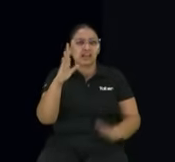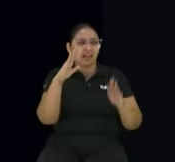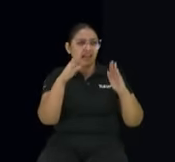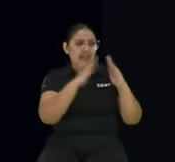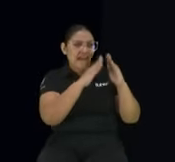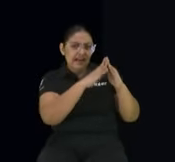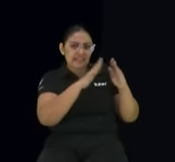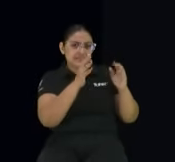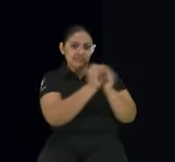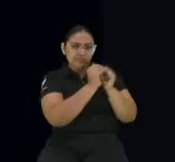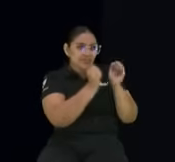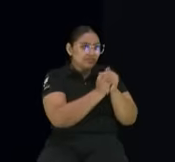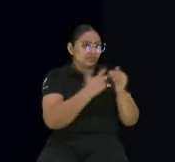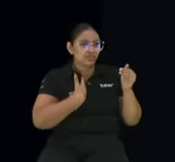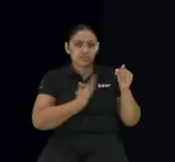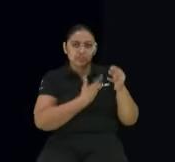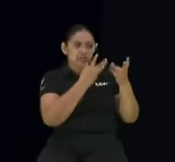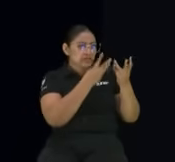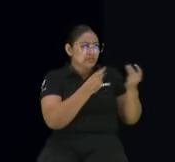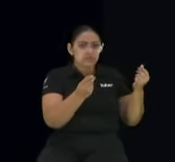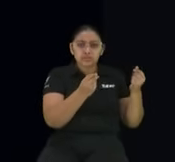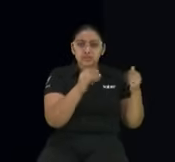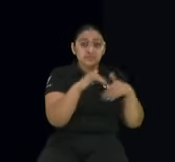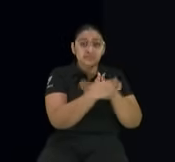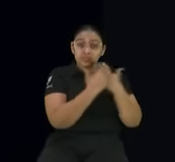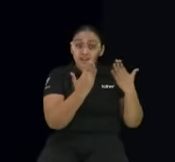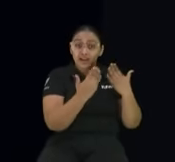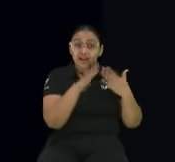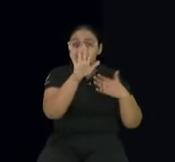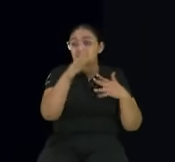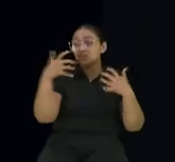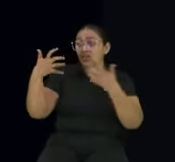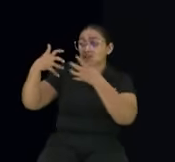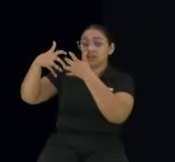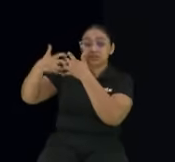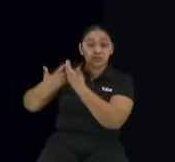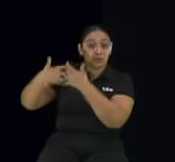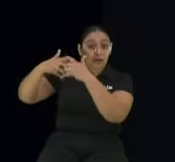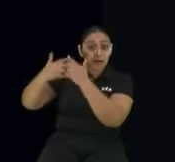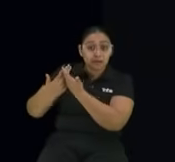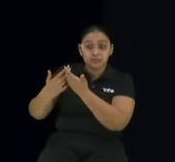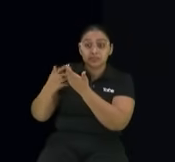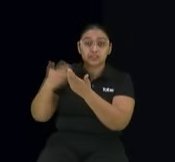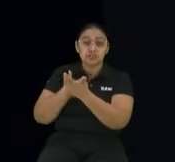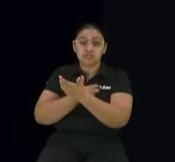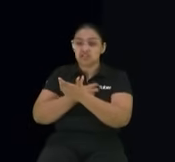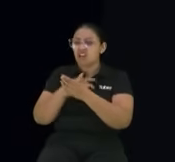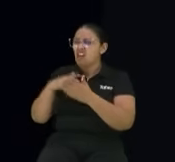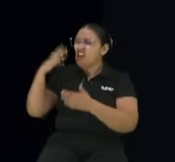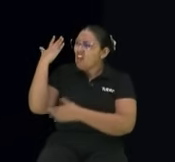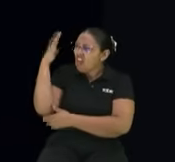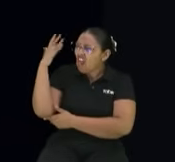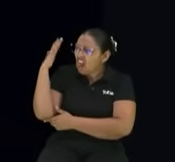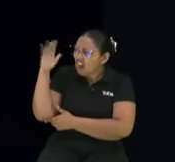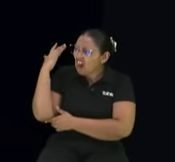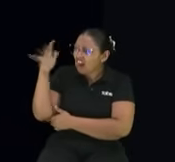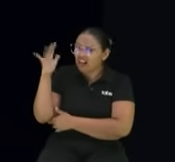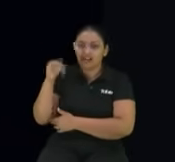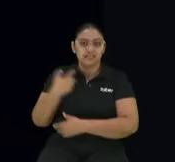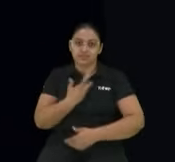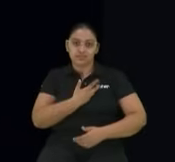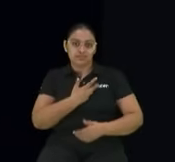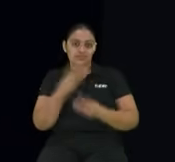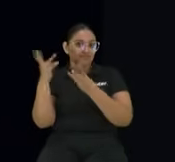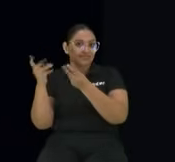presionando hay problemas que usted en su empresa no lo va a arreglar gritando hoy hablaba con un empresario que es un buen asesor y un buen